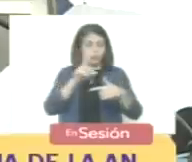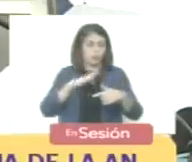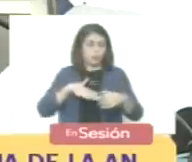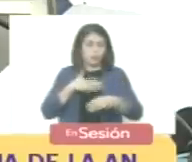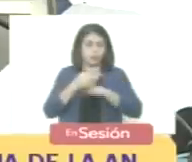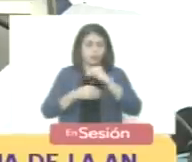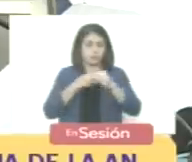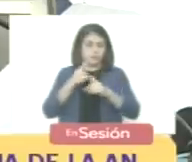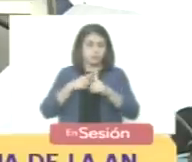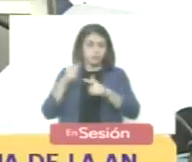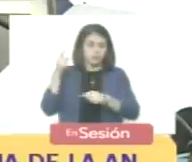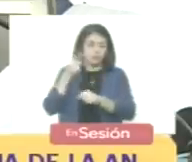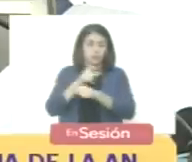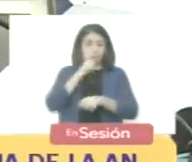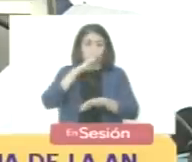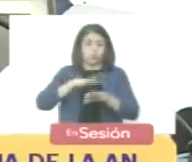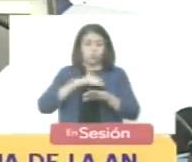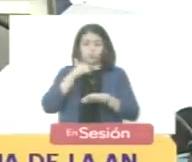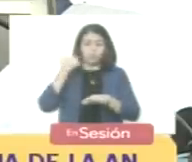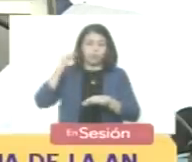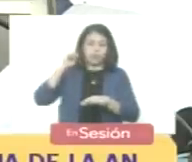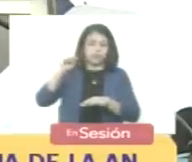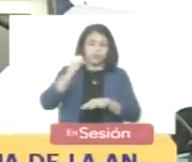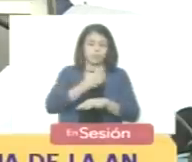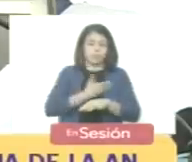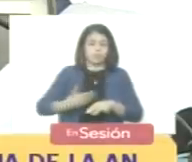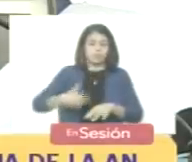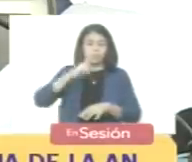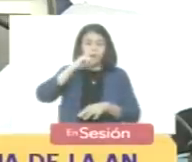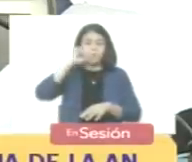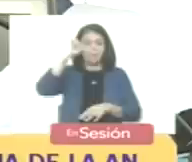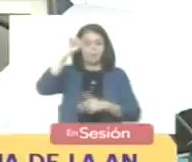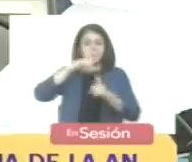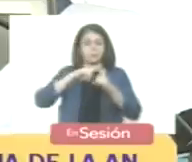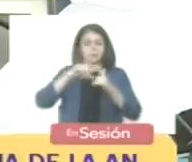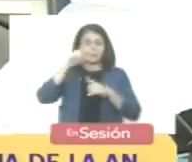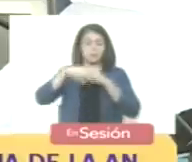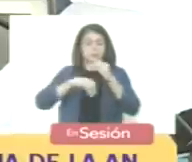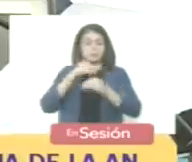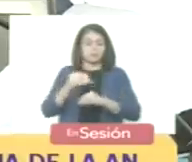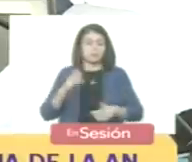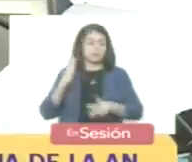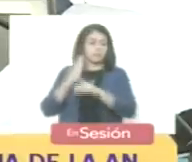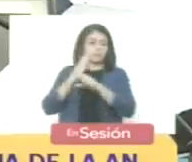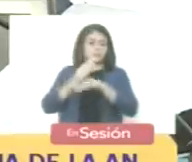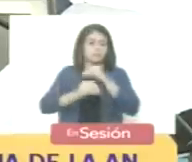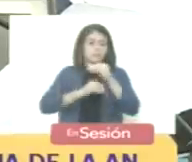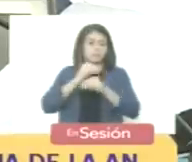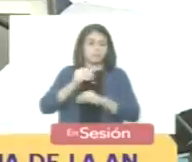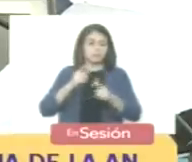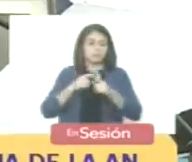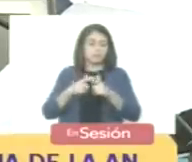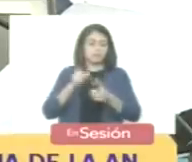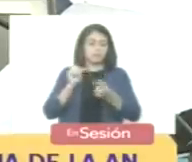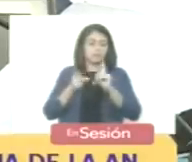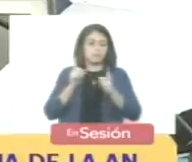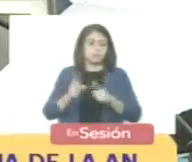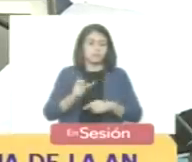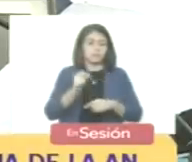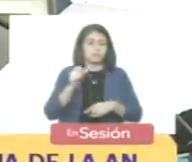su cometido de asesinar al presidente Nicolás Maduro en el atentado llevado a cabo en ocasión del